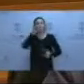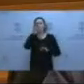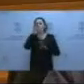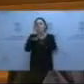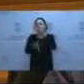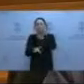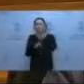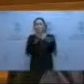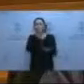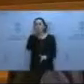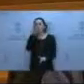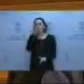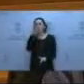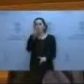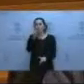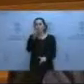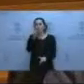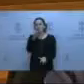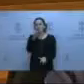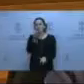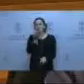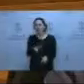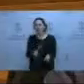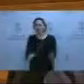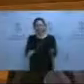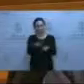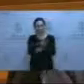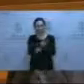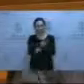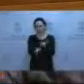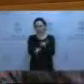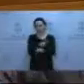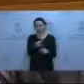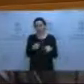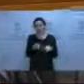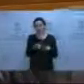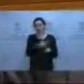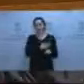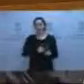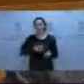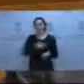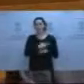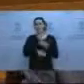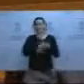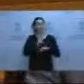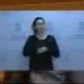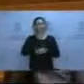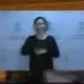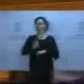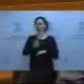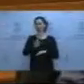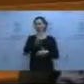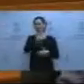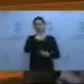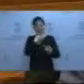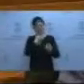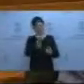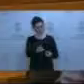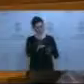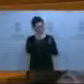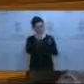se van convirtiendo en nada, convirtiéndose usted en un amable incumplidor, que es lo que es ahora mismo